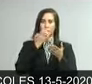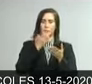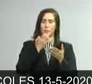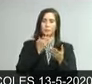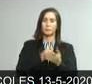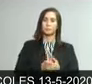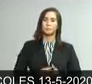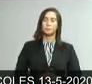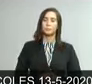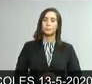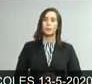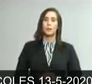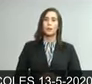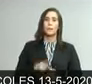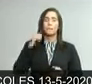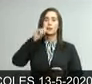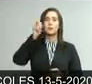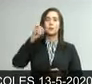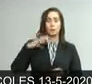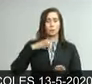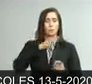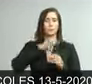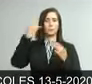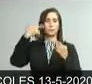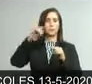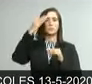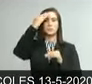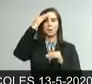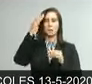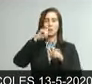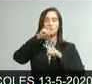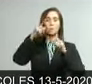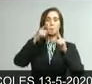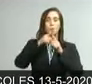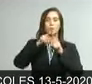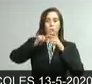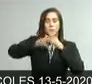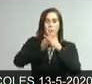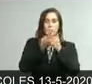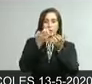ya una fecha más o menos para cuando se daría esto